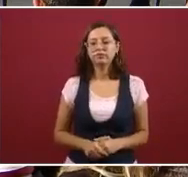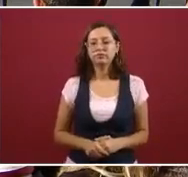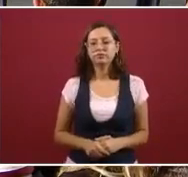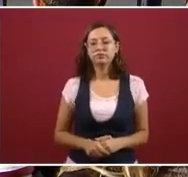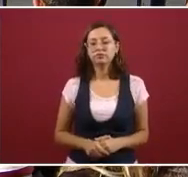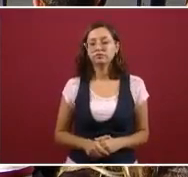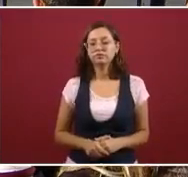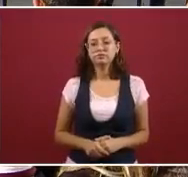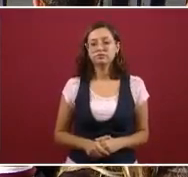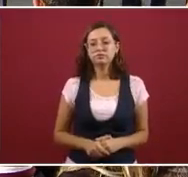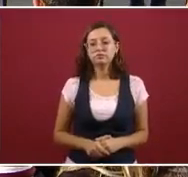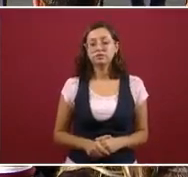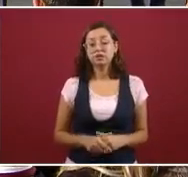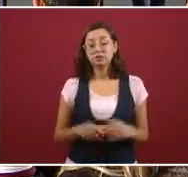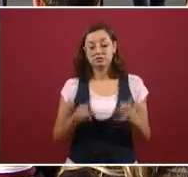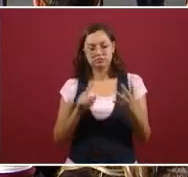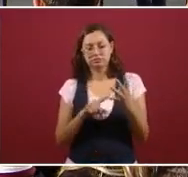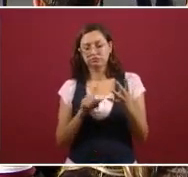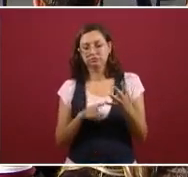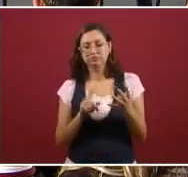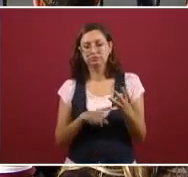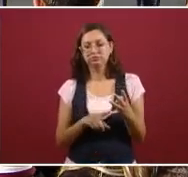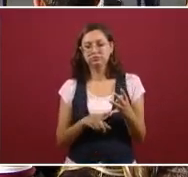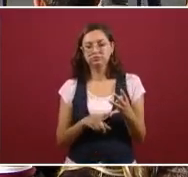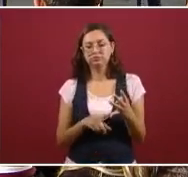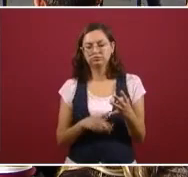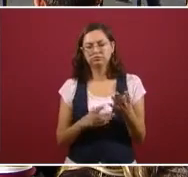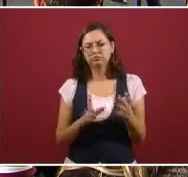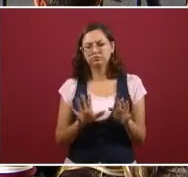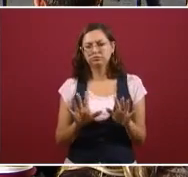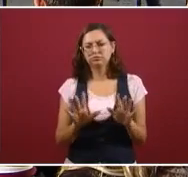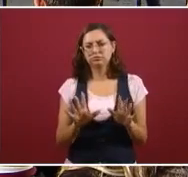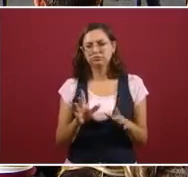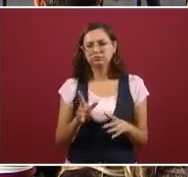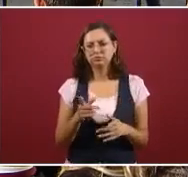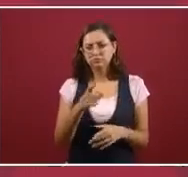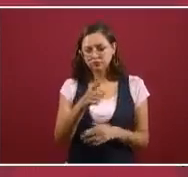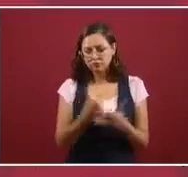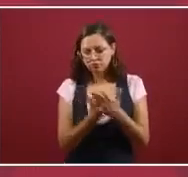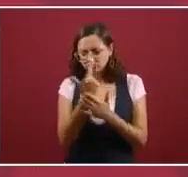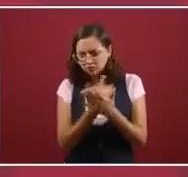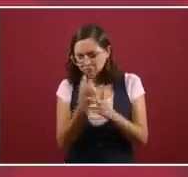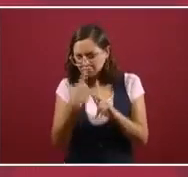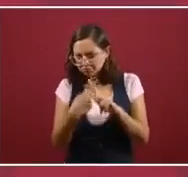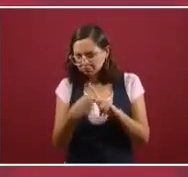Empiezo muy rápido por la segunda, es muy fácil porque no sé, no sé cuáles cuentas te refieres.